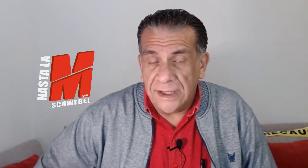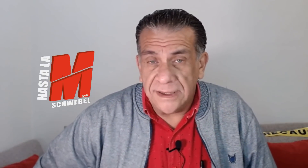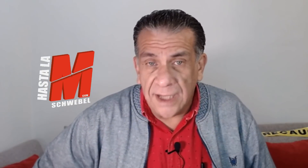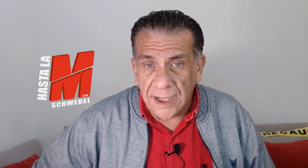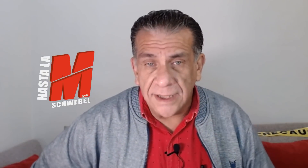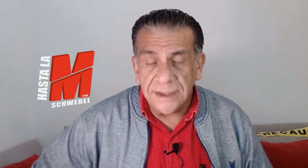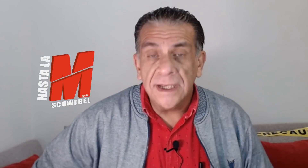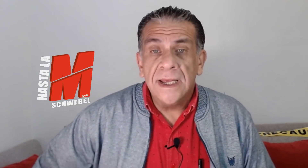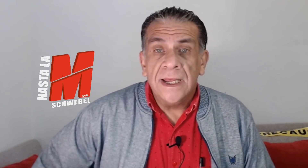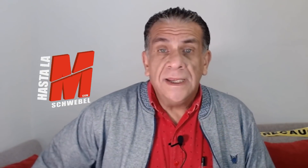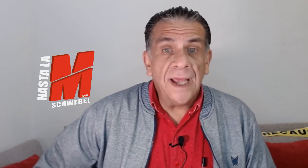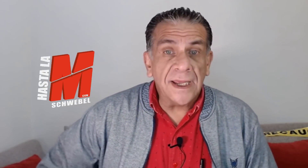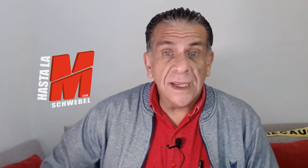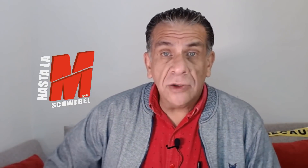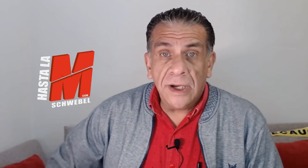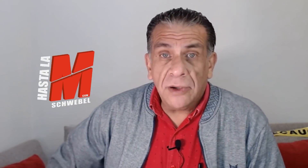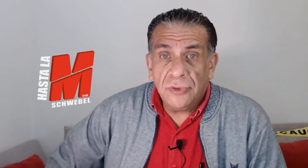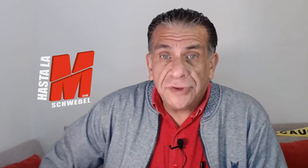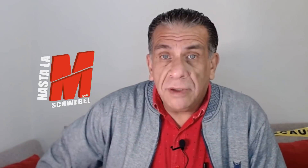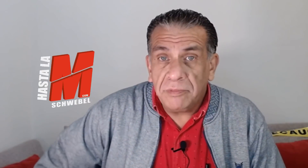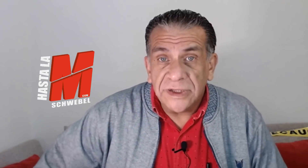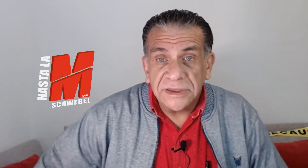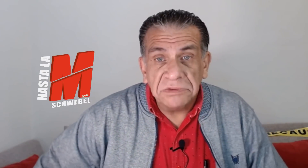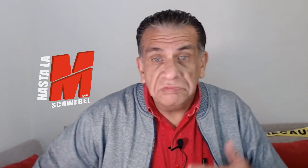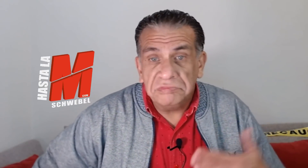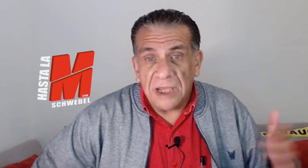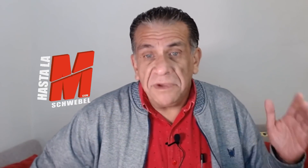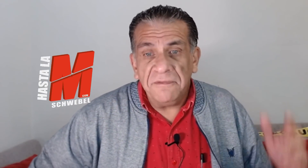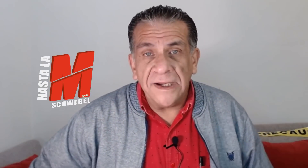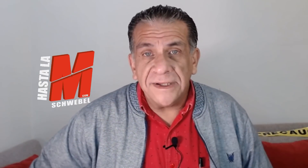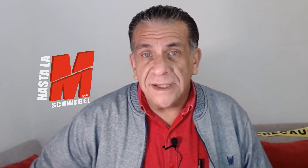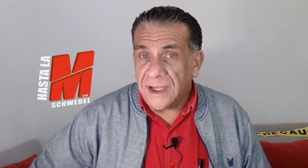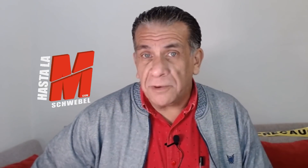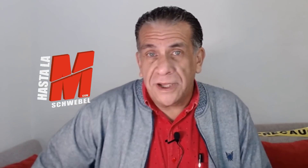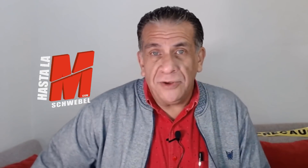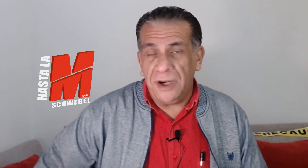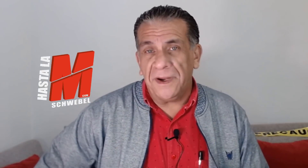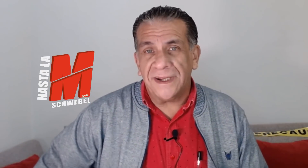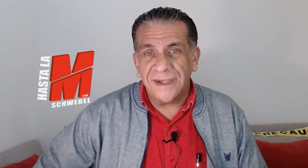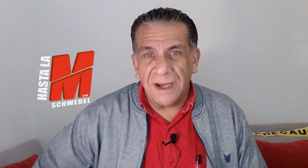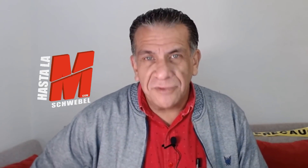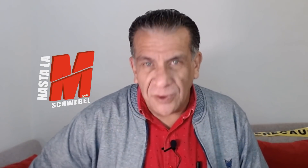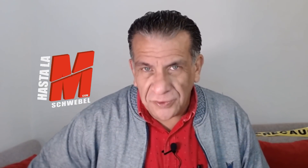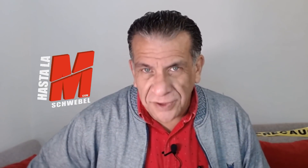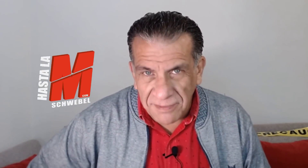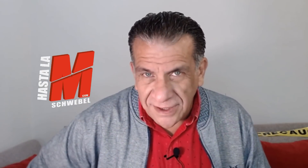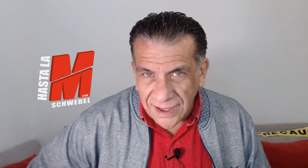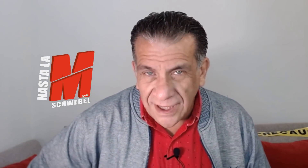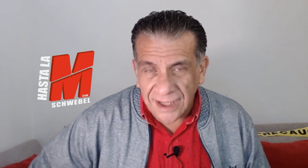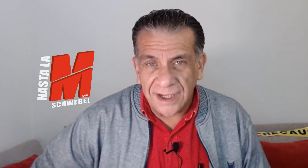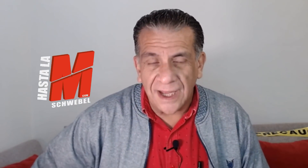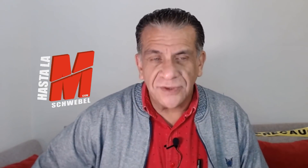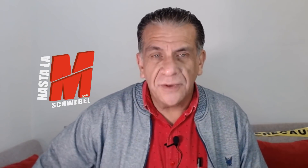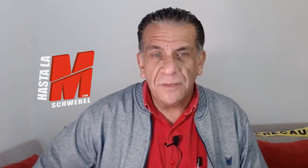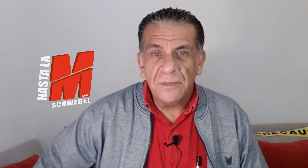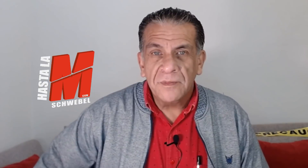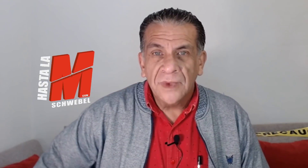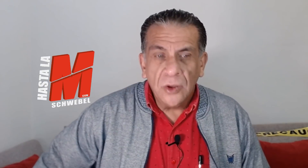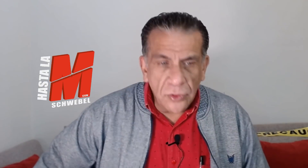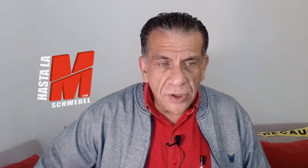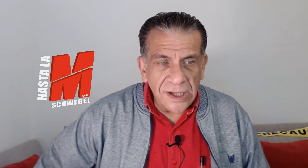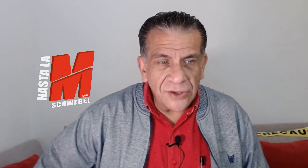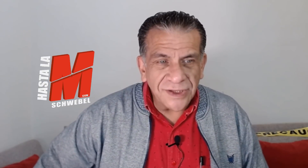felicidades y a quien no le guste pues también felicidades porque no le van a hacer absolutamente nada de caso